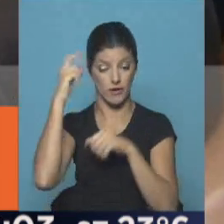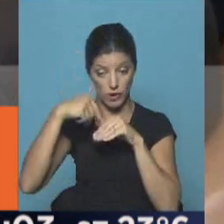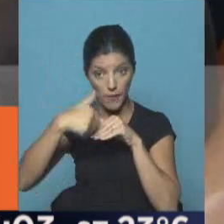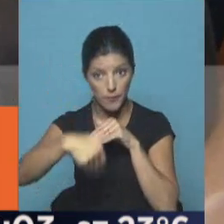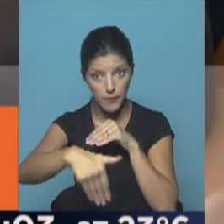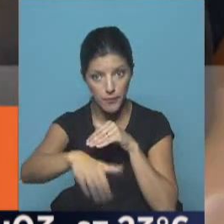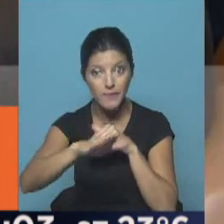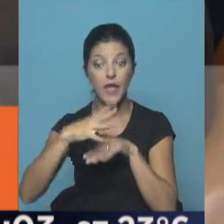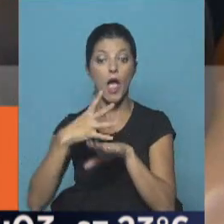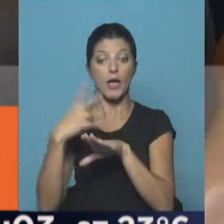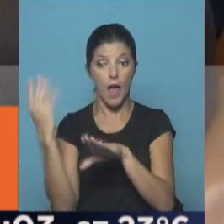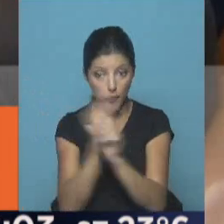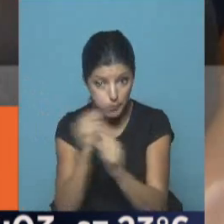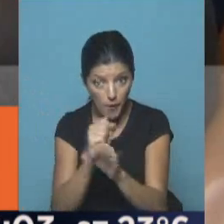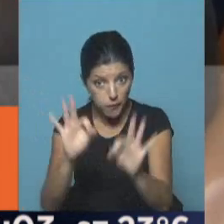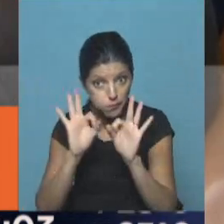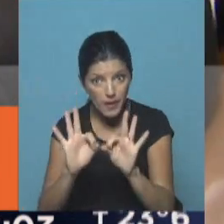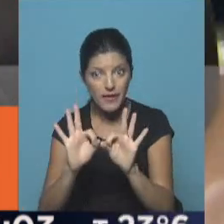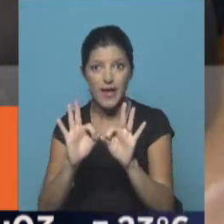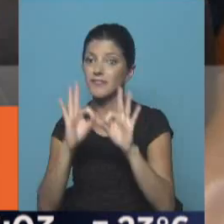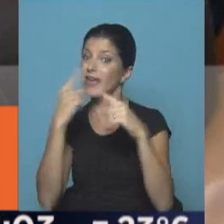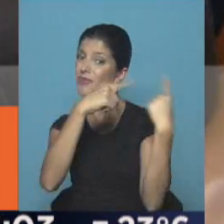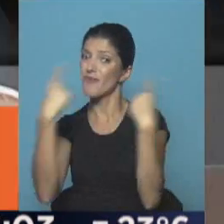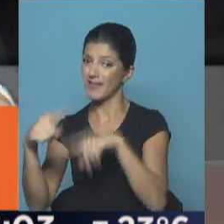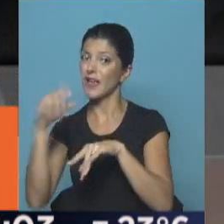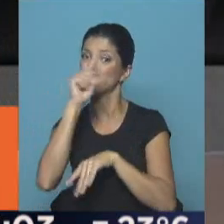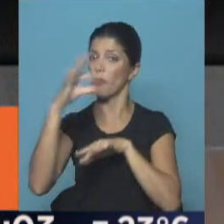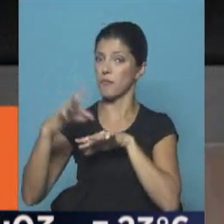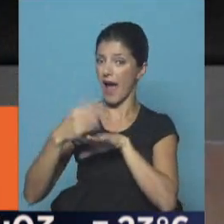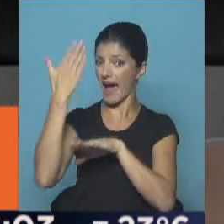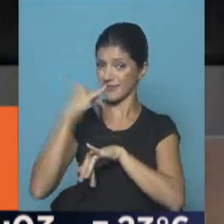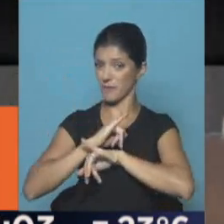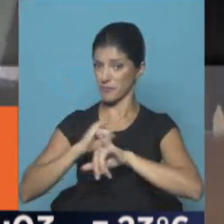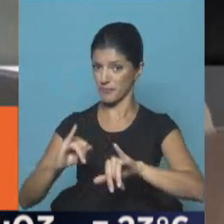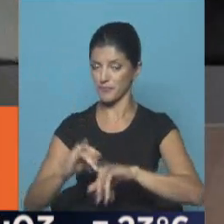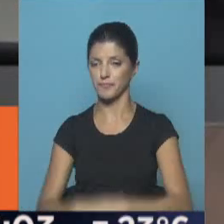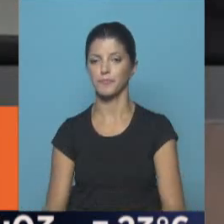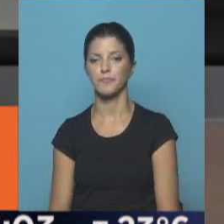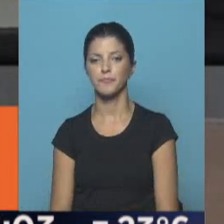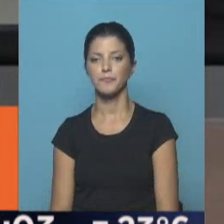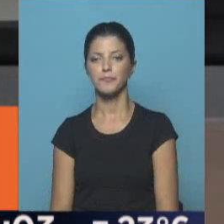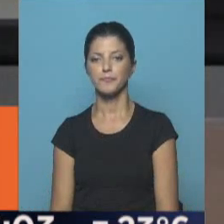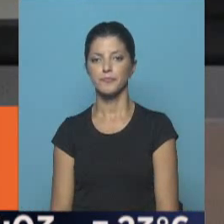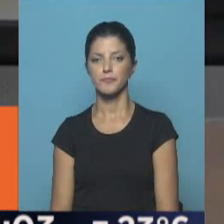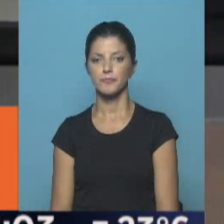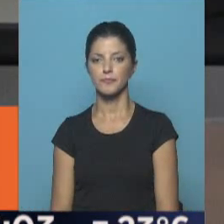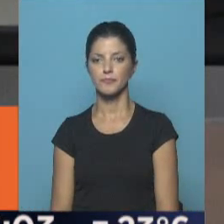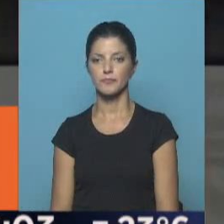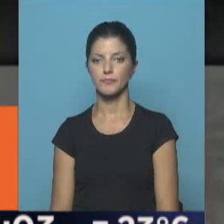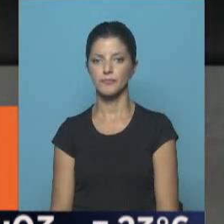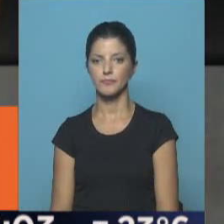más se logren estén lejos de sus promesas electorales. I like the congressional review